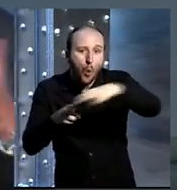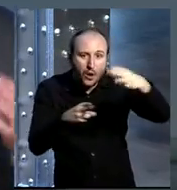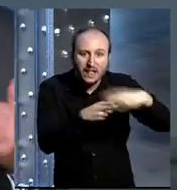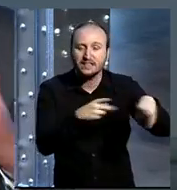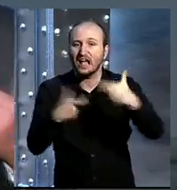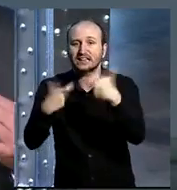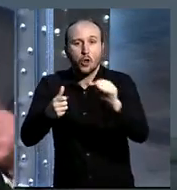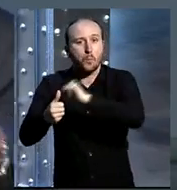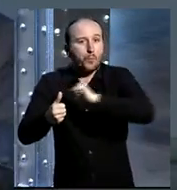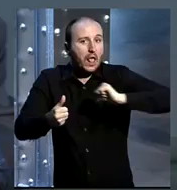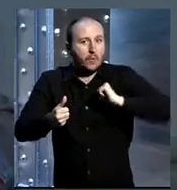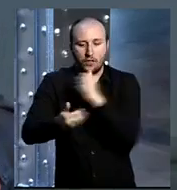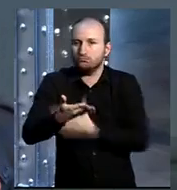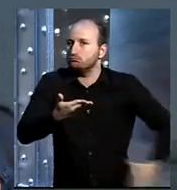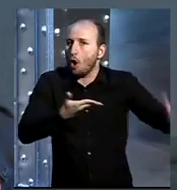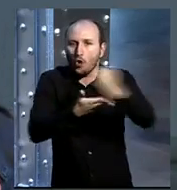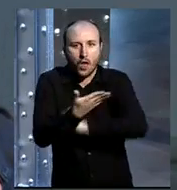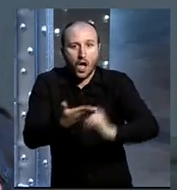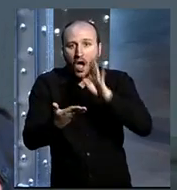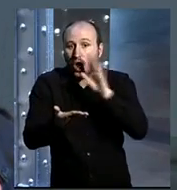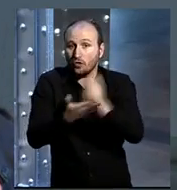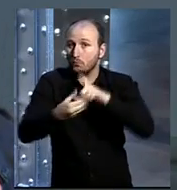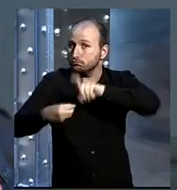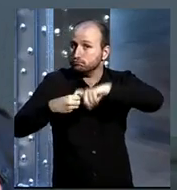digamos, participasen de alguna forma,